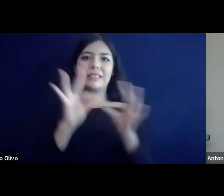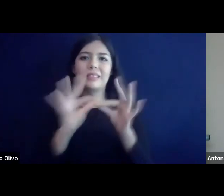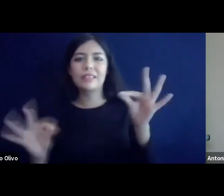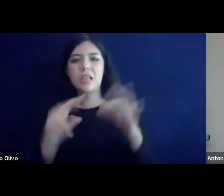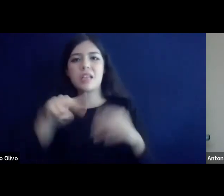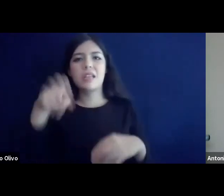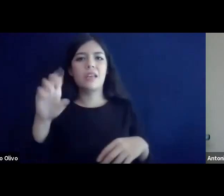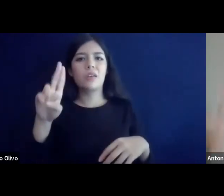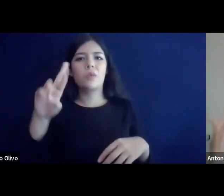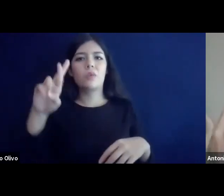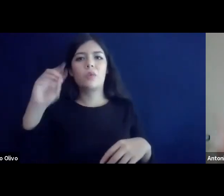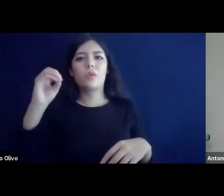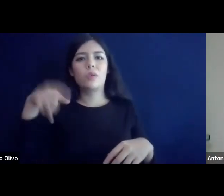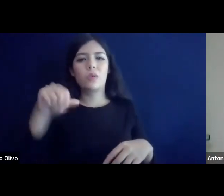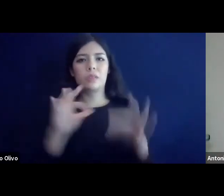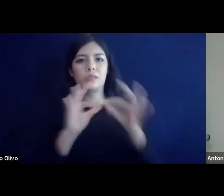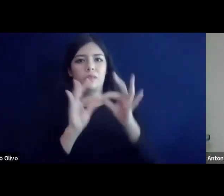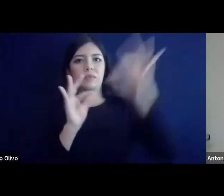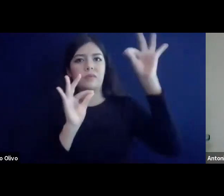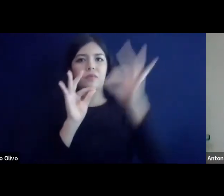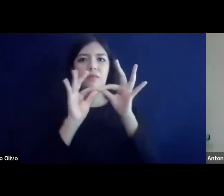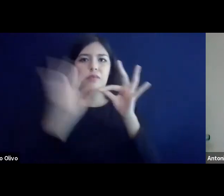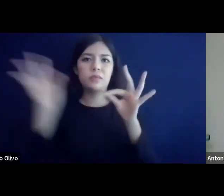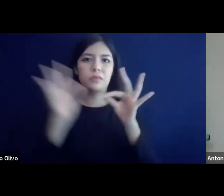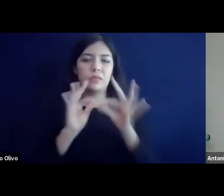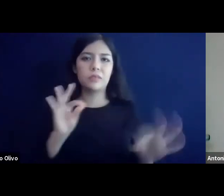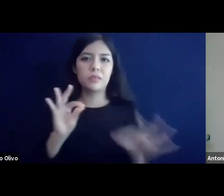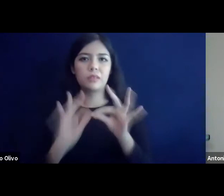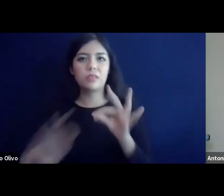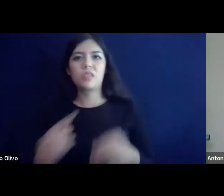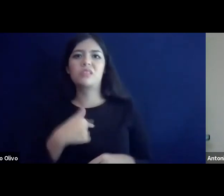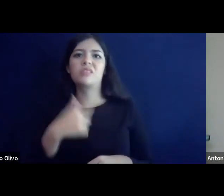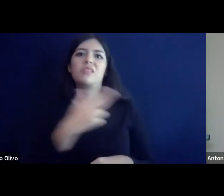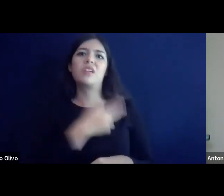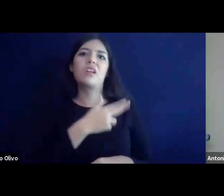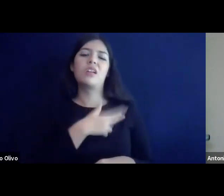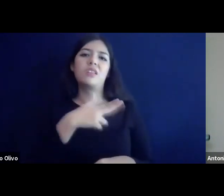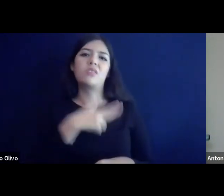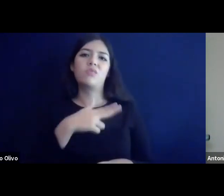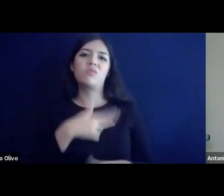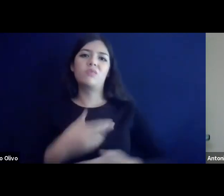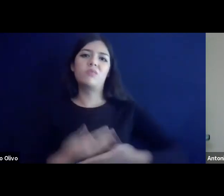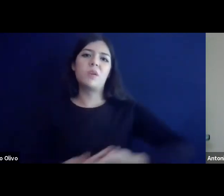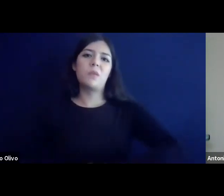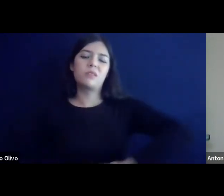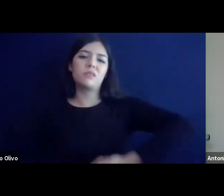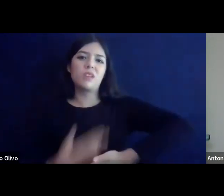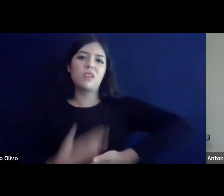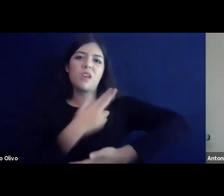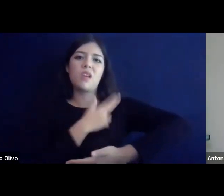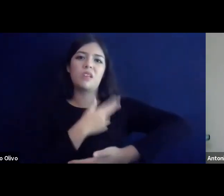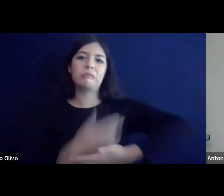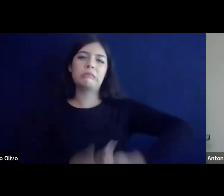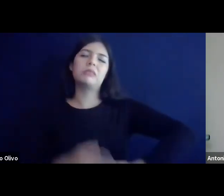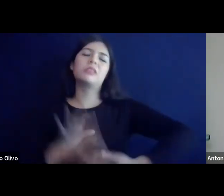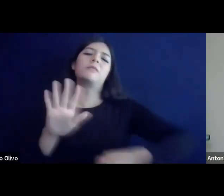Y en la desesperación, pues lo lastimaron peor de 6 meses porque agarra de los forceps, ¿no? Y eso pues